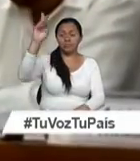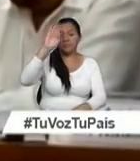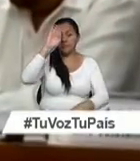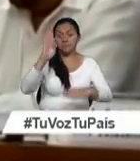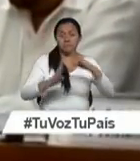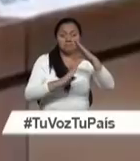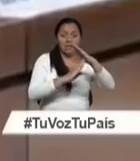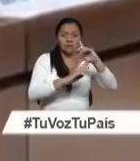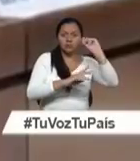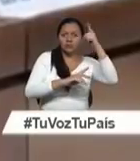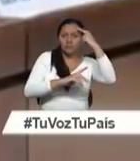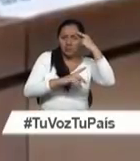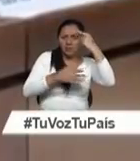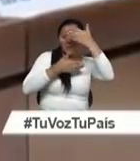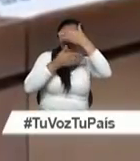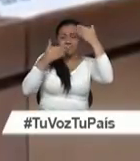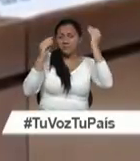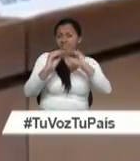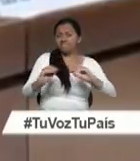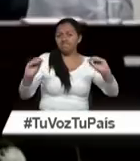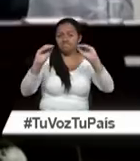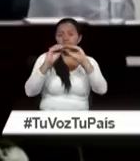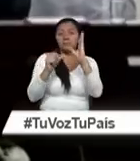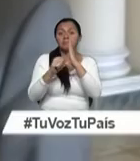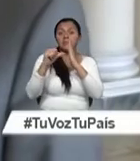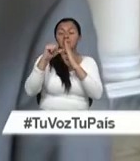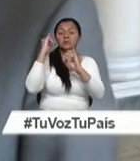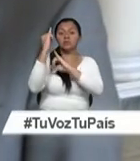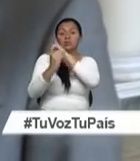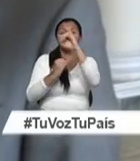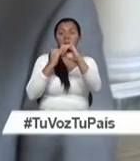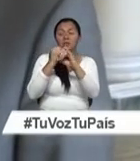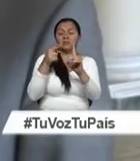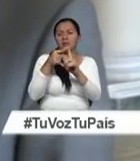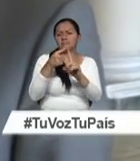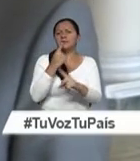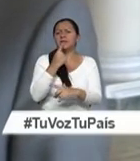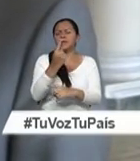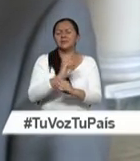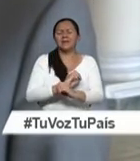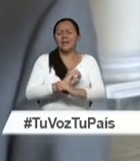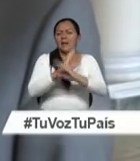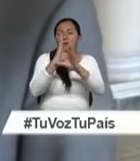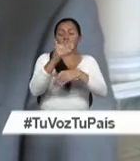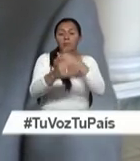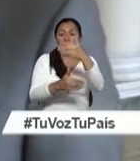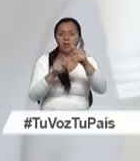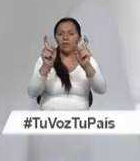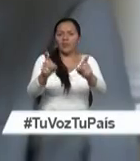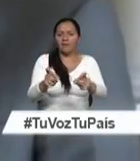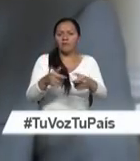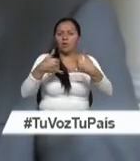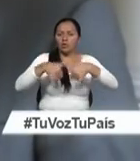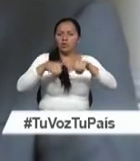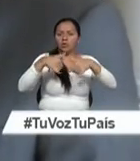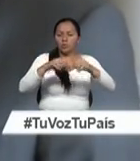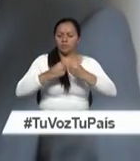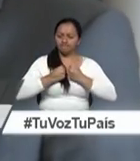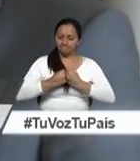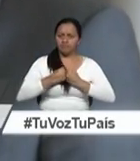gobierno colombiano y las FARC, el canciller ecuatoriano Guillaume Long dijo que el proceso debe continuar. Ese